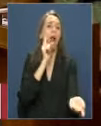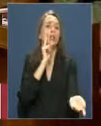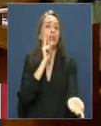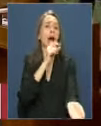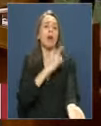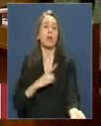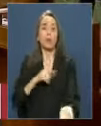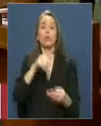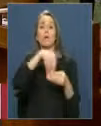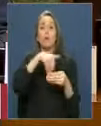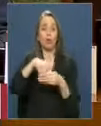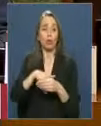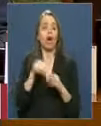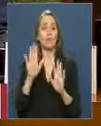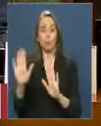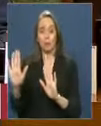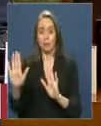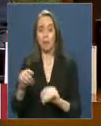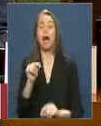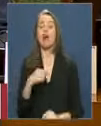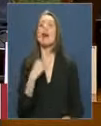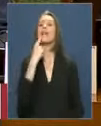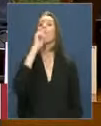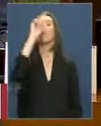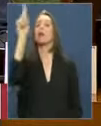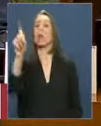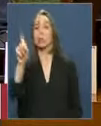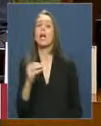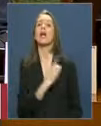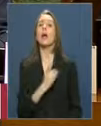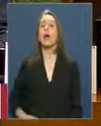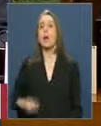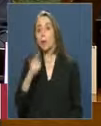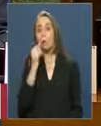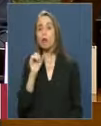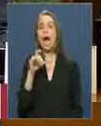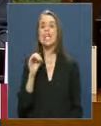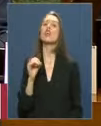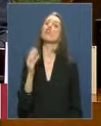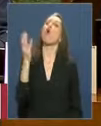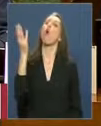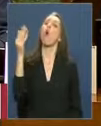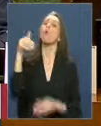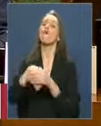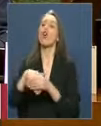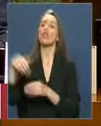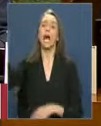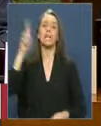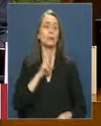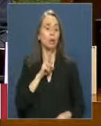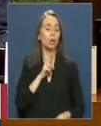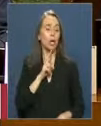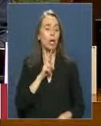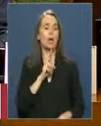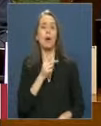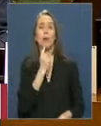Voy a tomar los votos a viva voz. Diputado, señora Linco, ¿cómo vota en este numeral? Consulta,